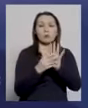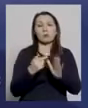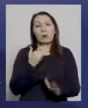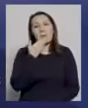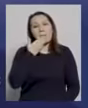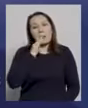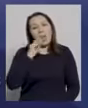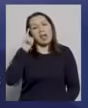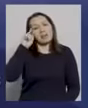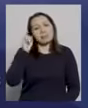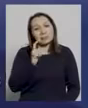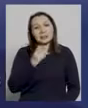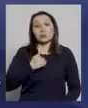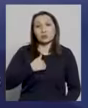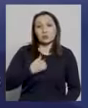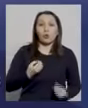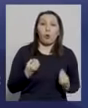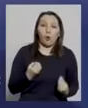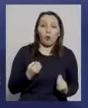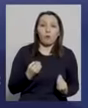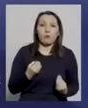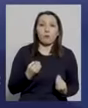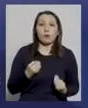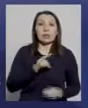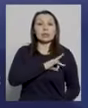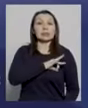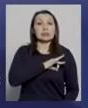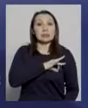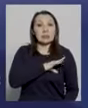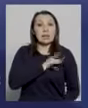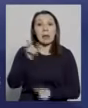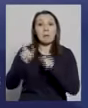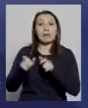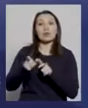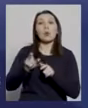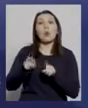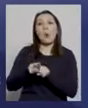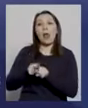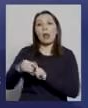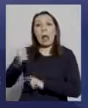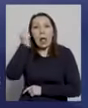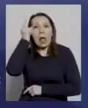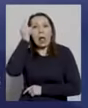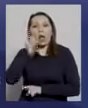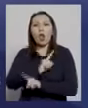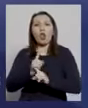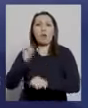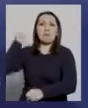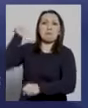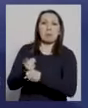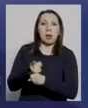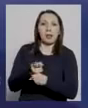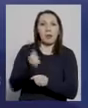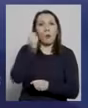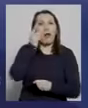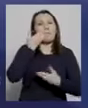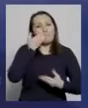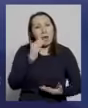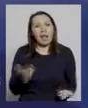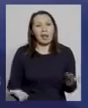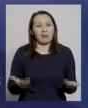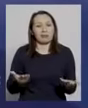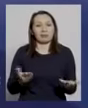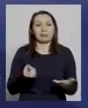preferiría, obviamente, que en Chile la gente respondiera por la razón y no por la fuerza.